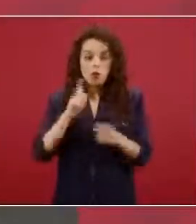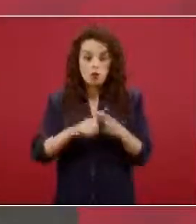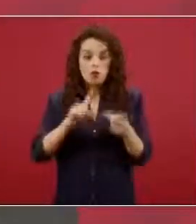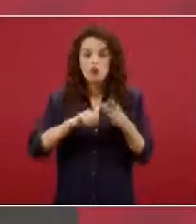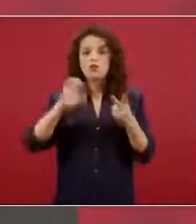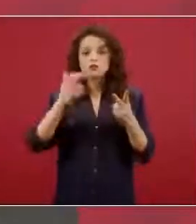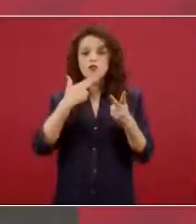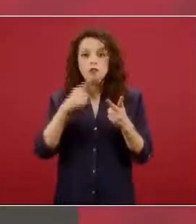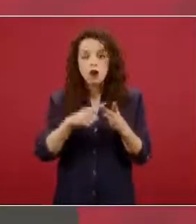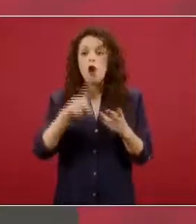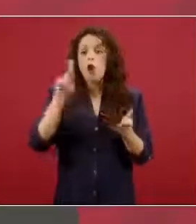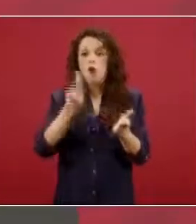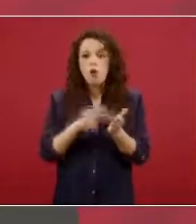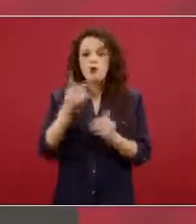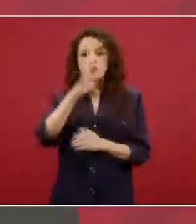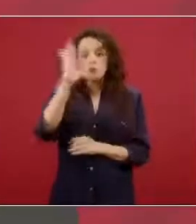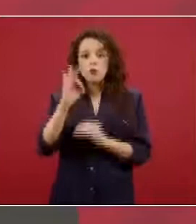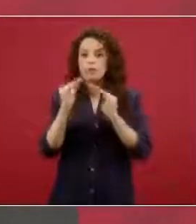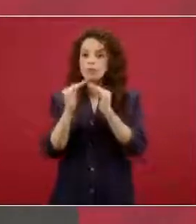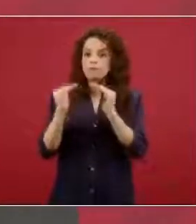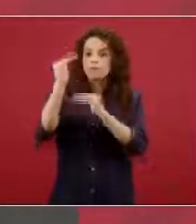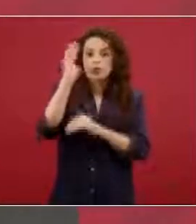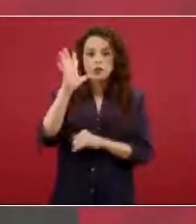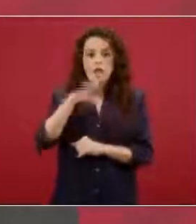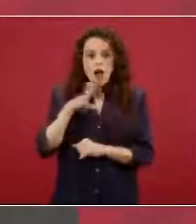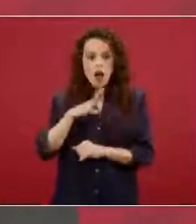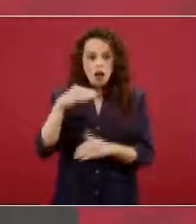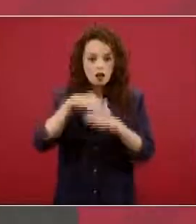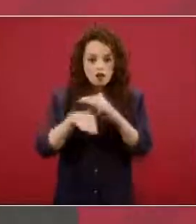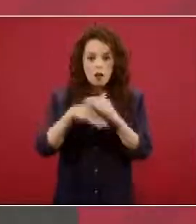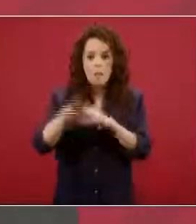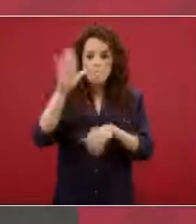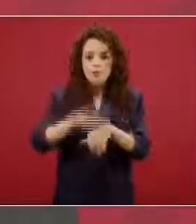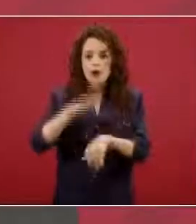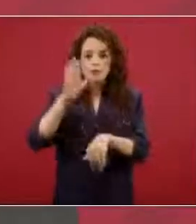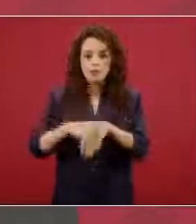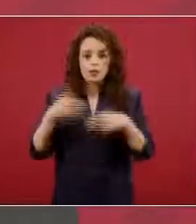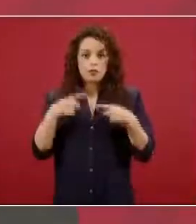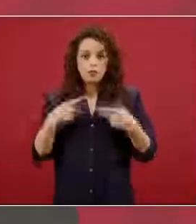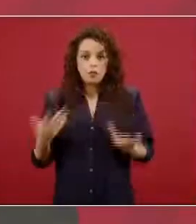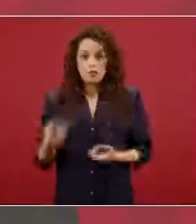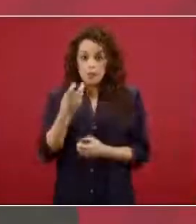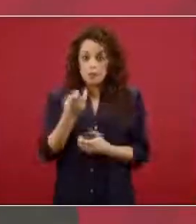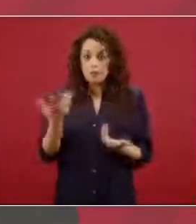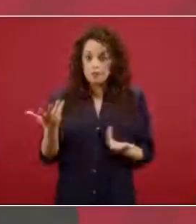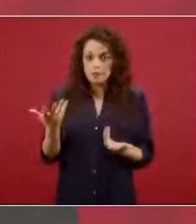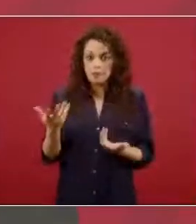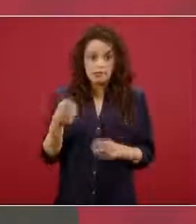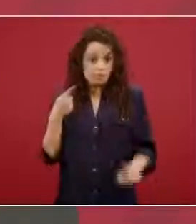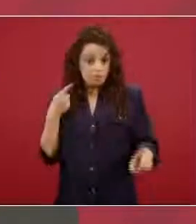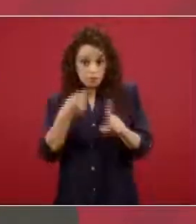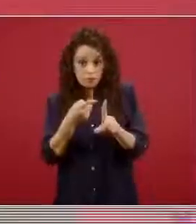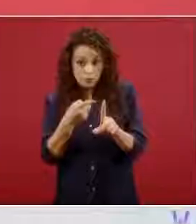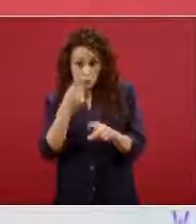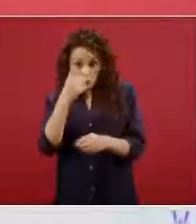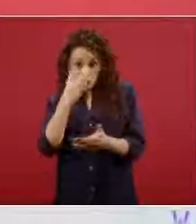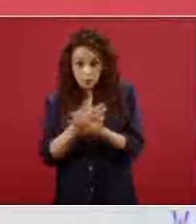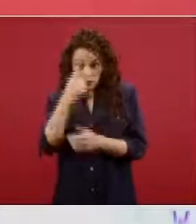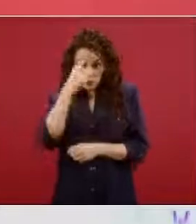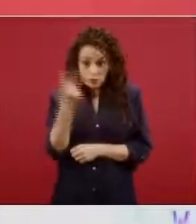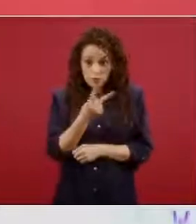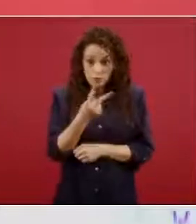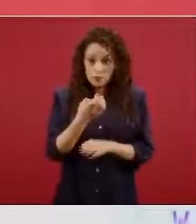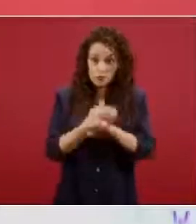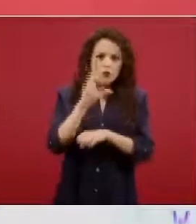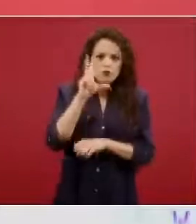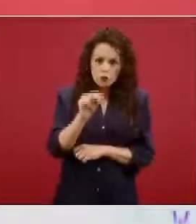de ocupación, y esto es consistente con las curvas epidémicas. Entonces, en general, no es un señalamiento específico para estos 2